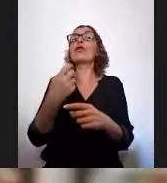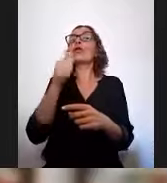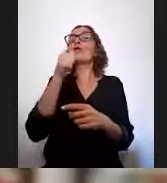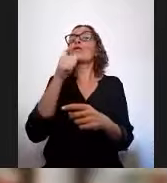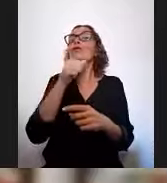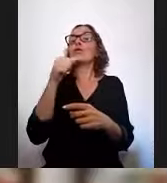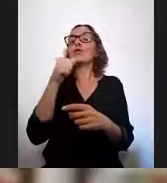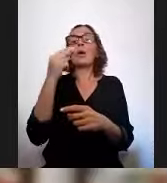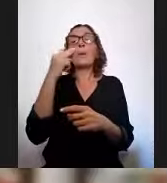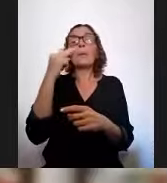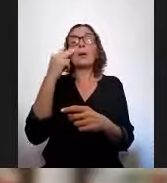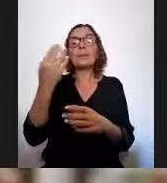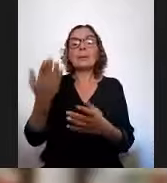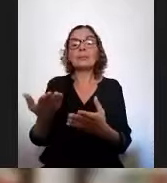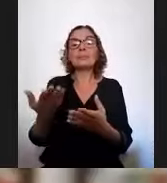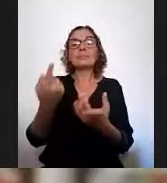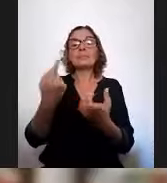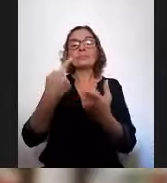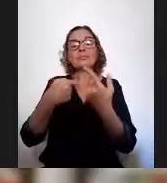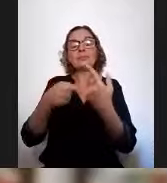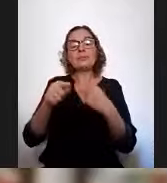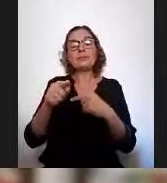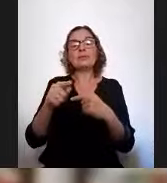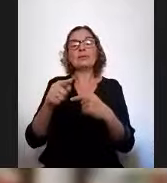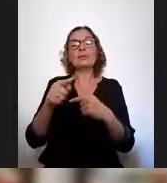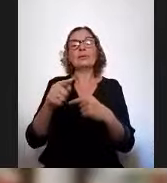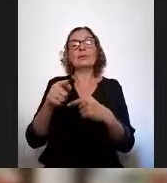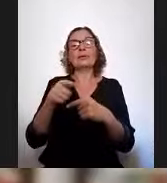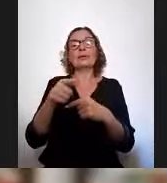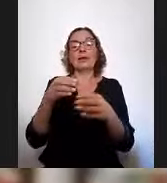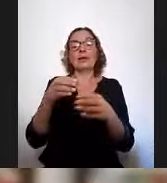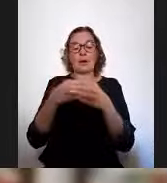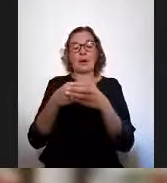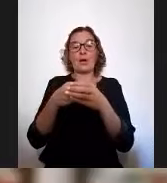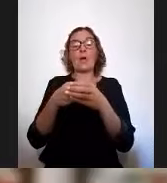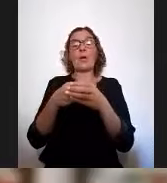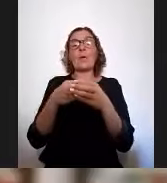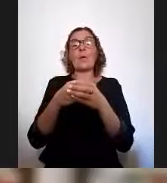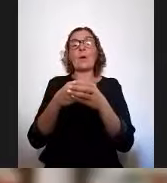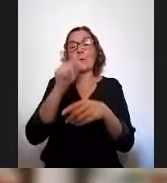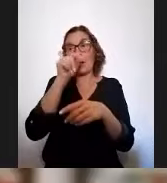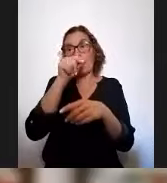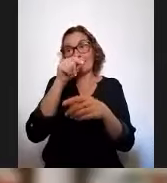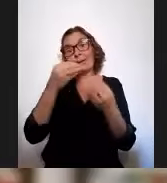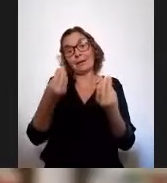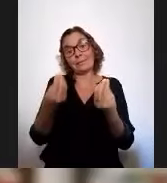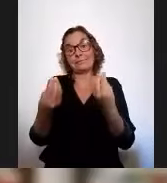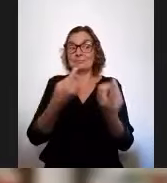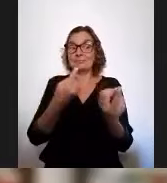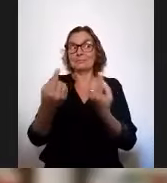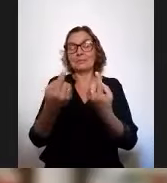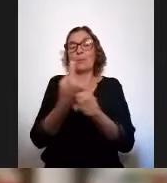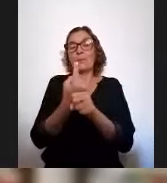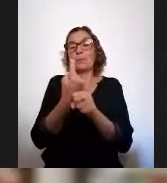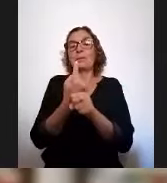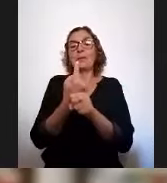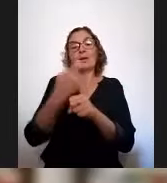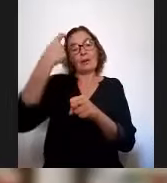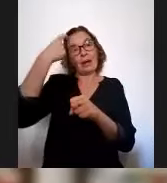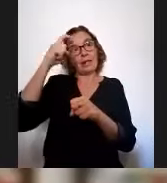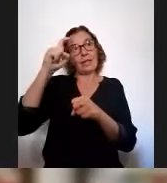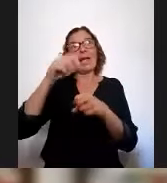problema. Entonces, ahí viene, ¿qué es el huevo o qué es la gallina, no? Primero definimos la idea de